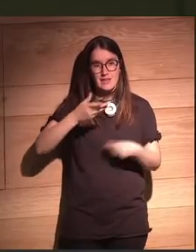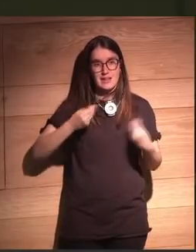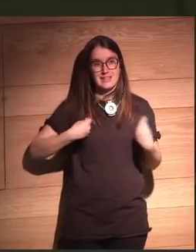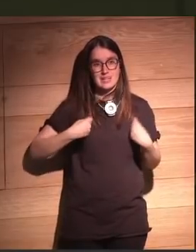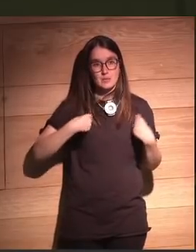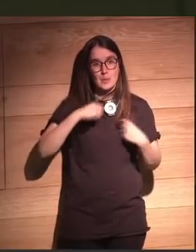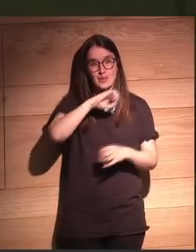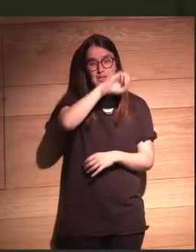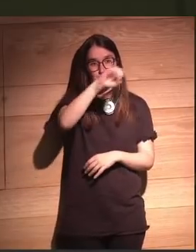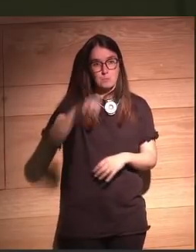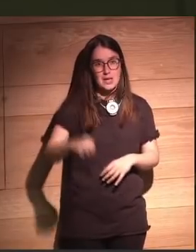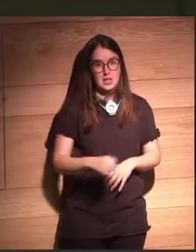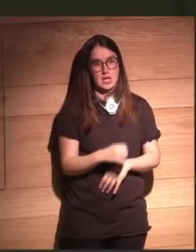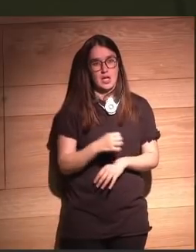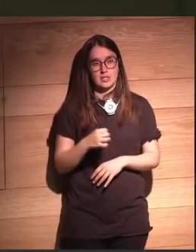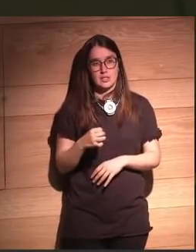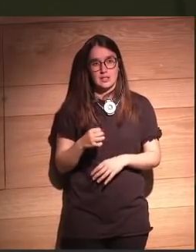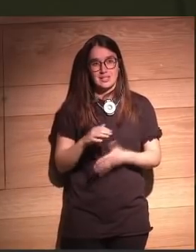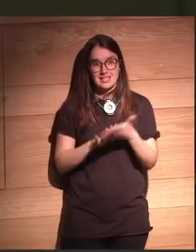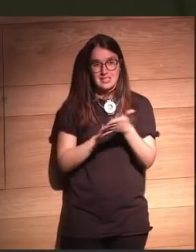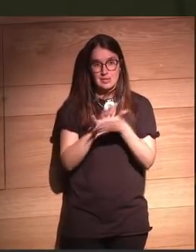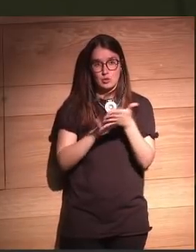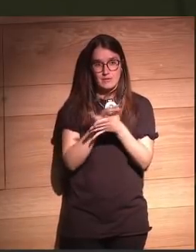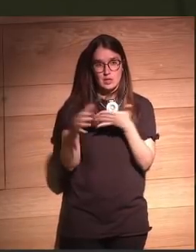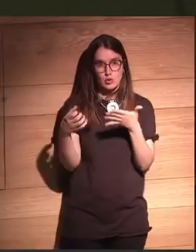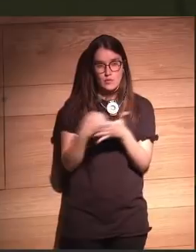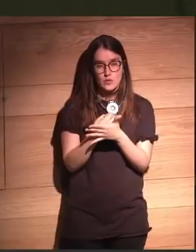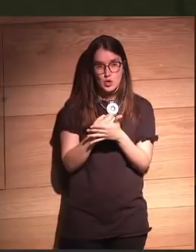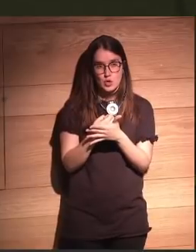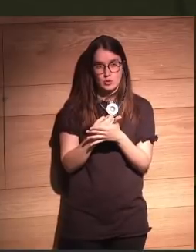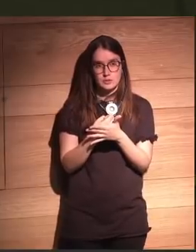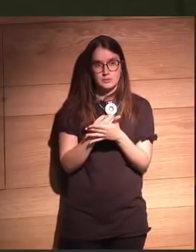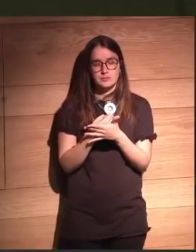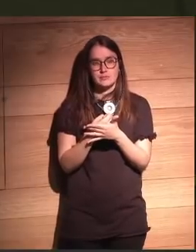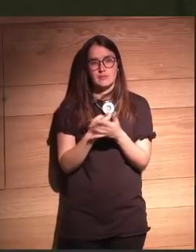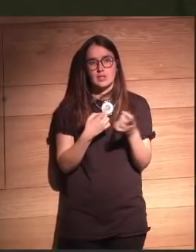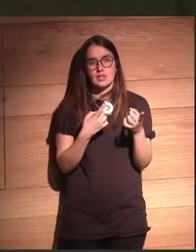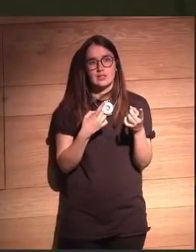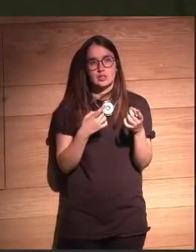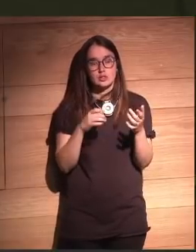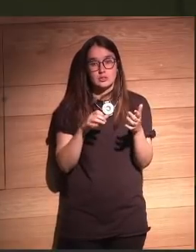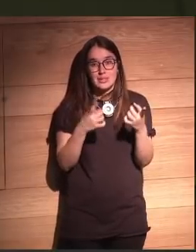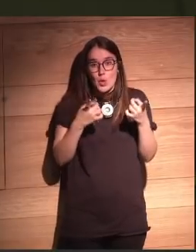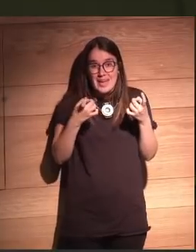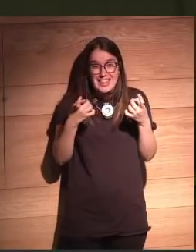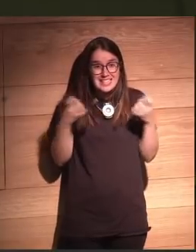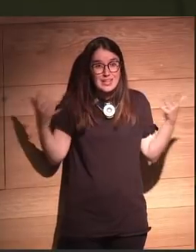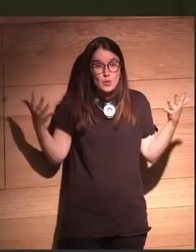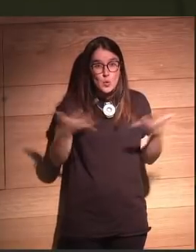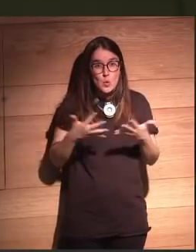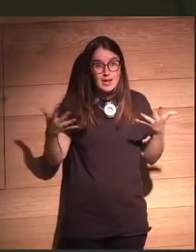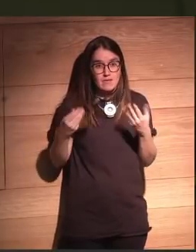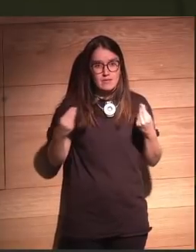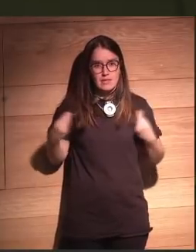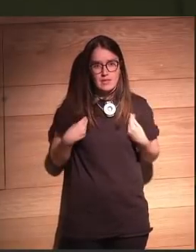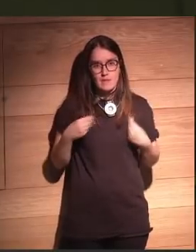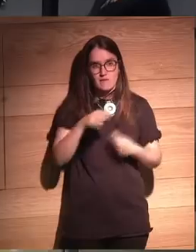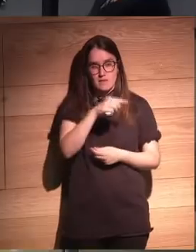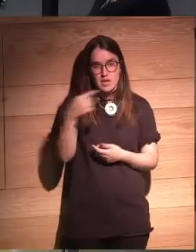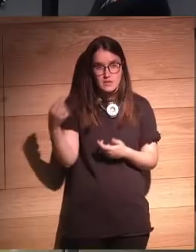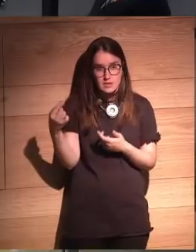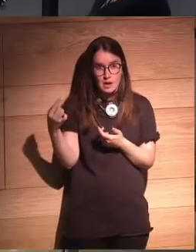viviendas vacías de las que estamos hablando todos, en el sentido de tengo una necesidad urgente de vivienda,